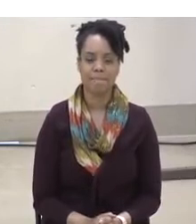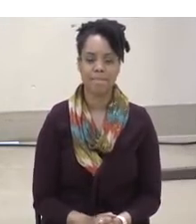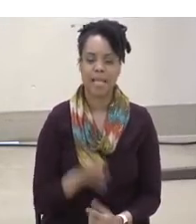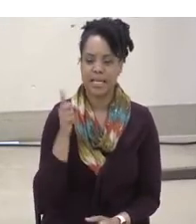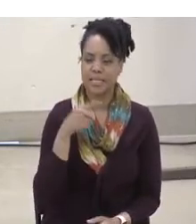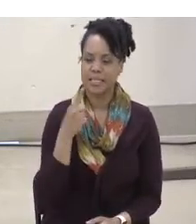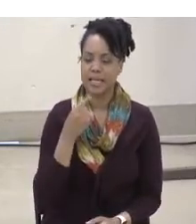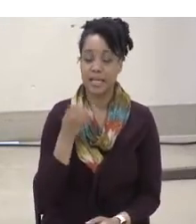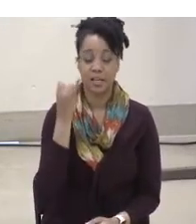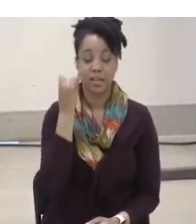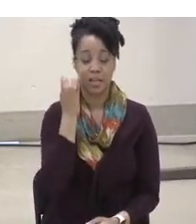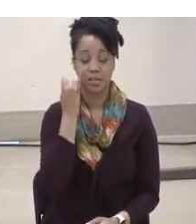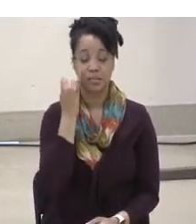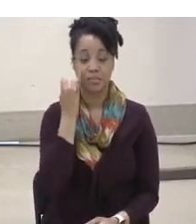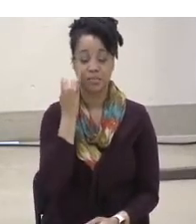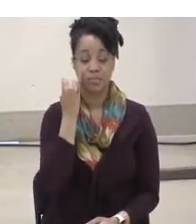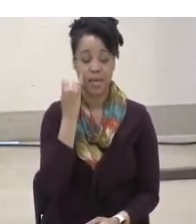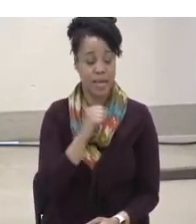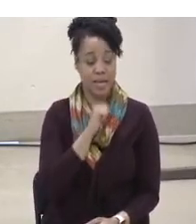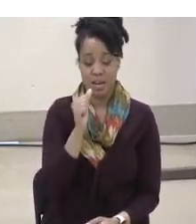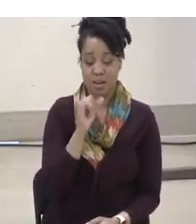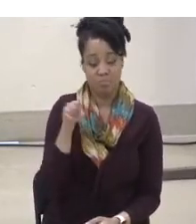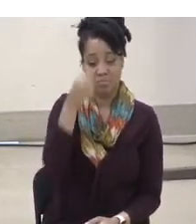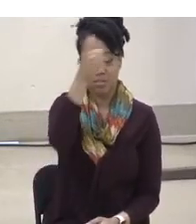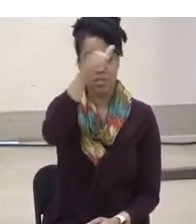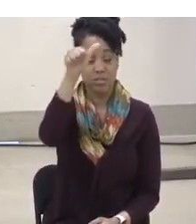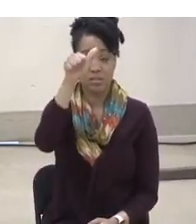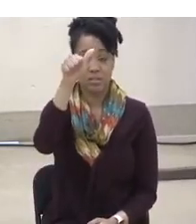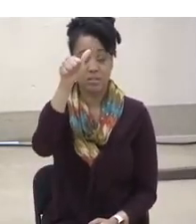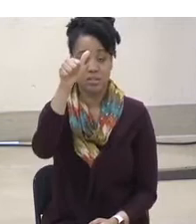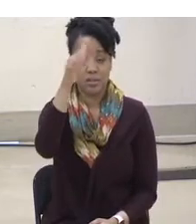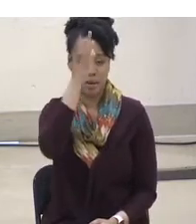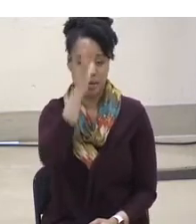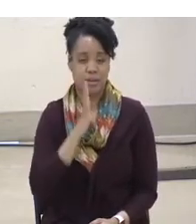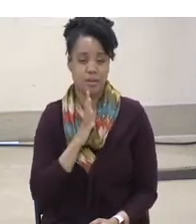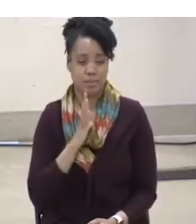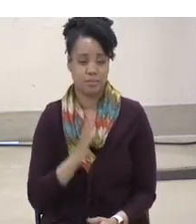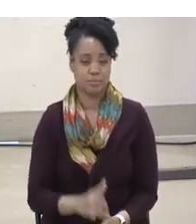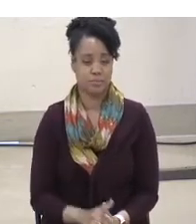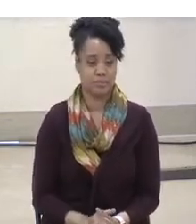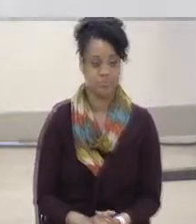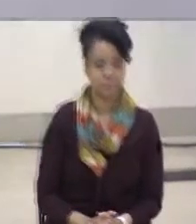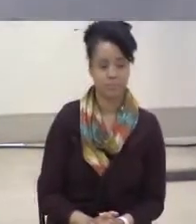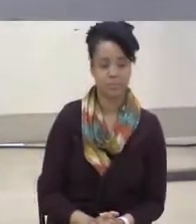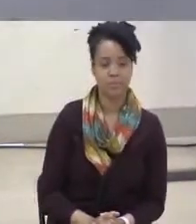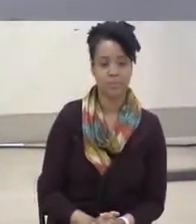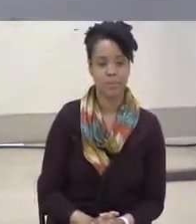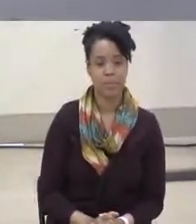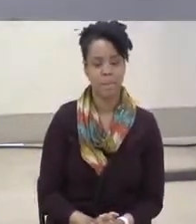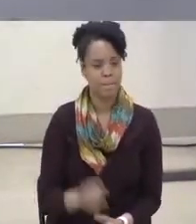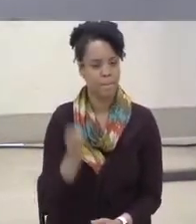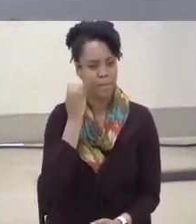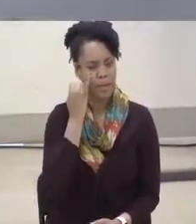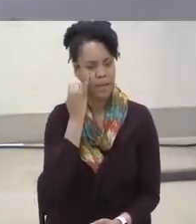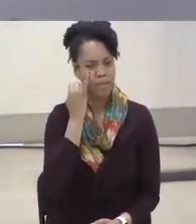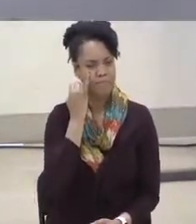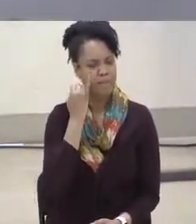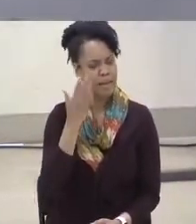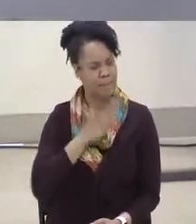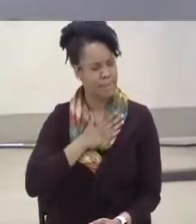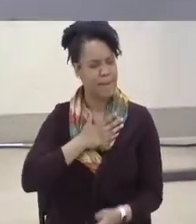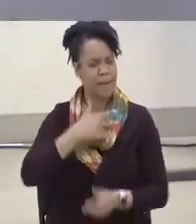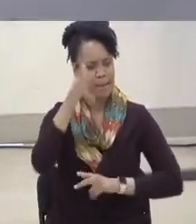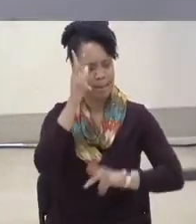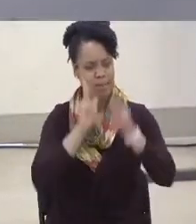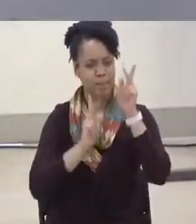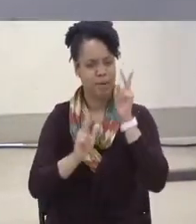said, if, not just anybody, Él dice, sí, no todo el mundo, if my